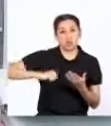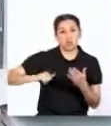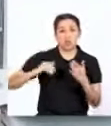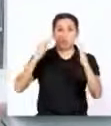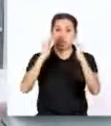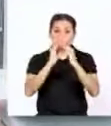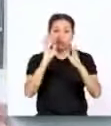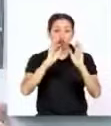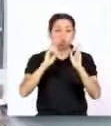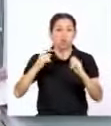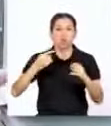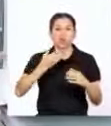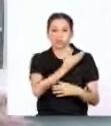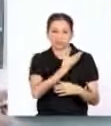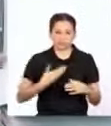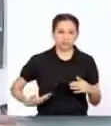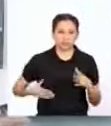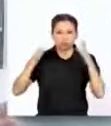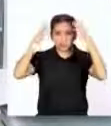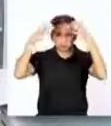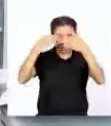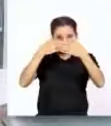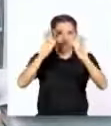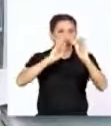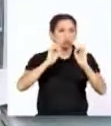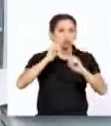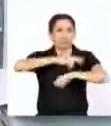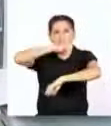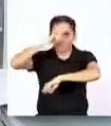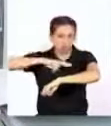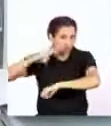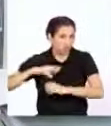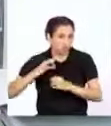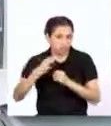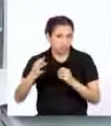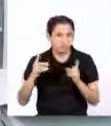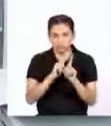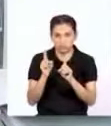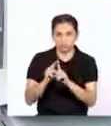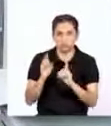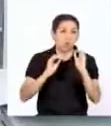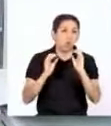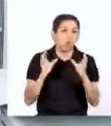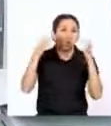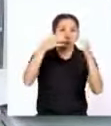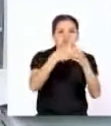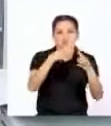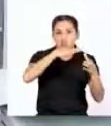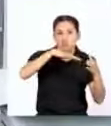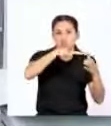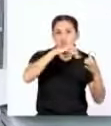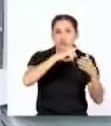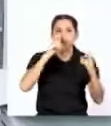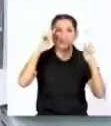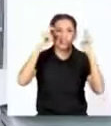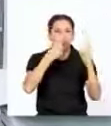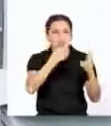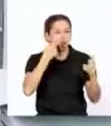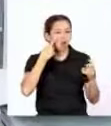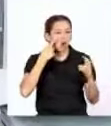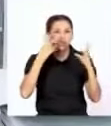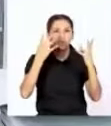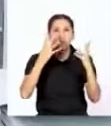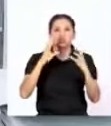la alcaldía o funcionarios públicos de nuestros gobiernos locales y regionales. O también con organizaciones expertas en el tema